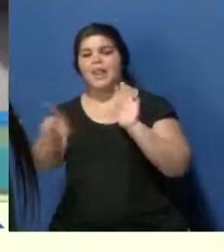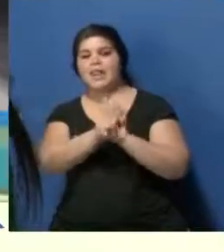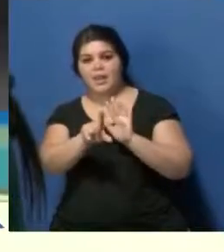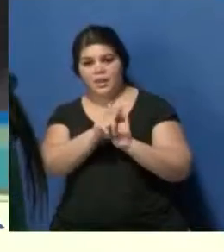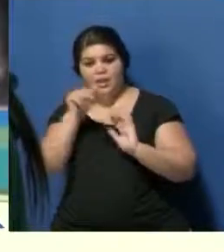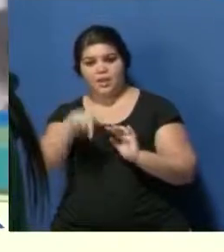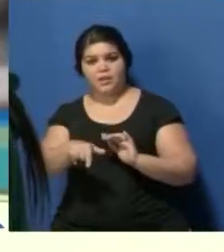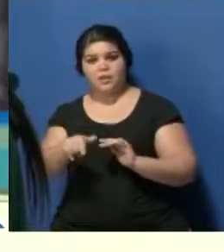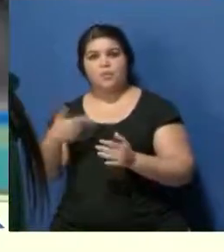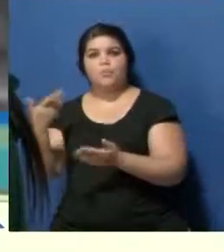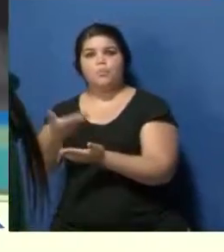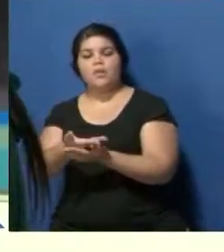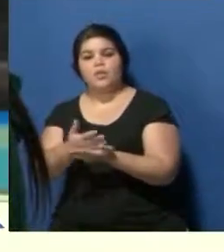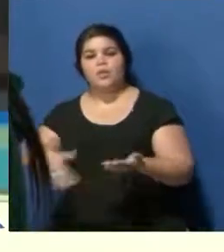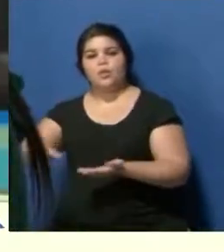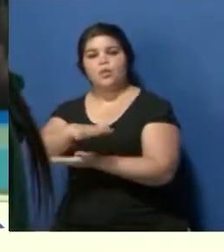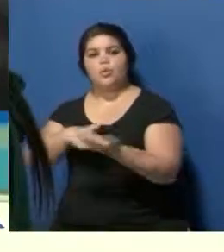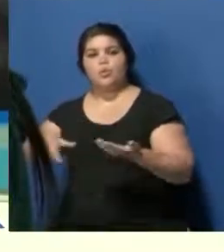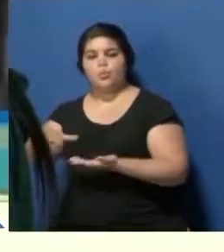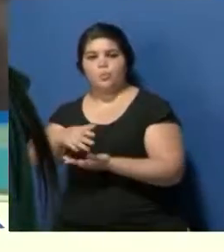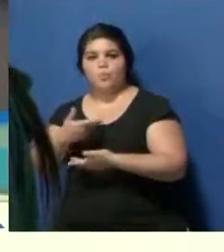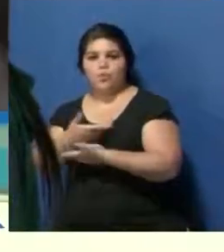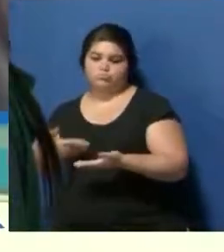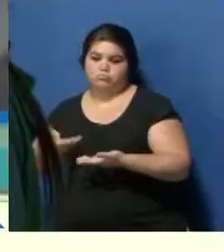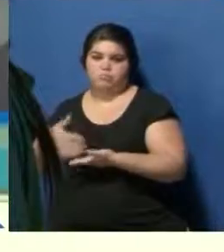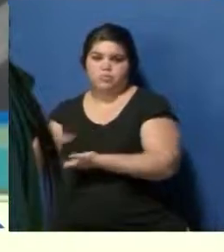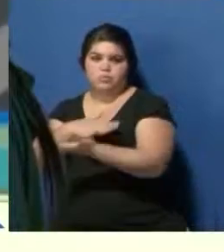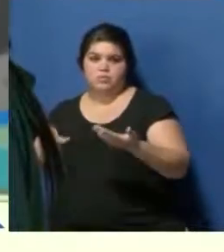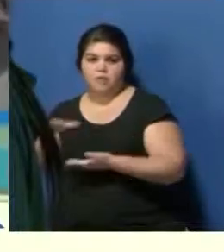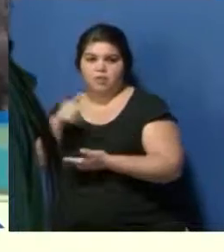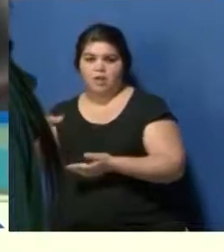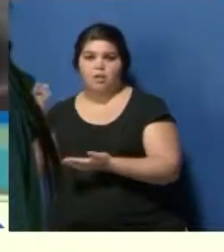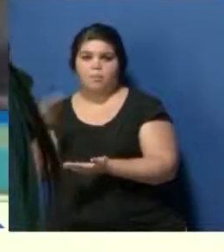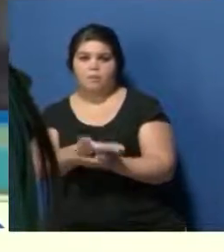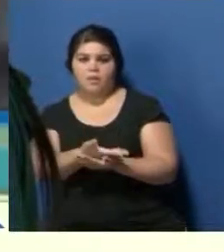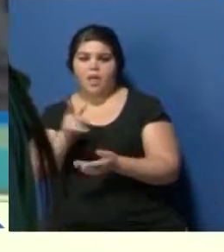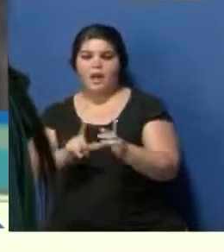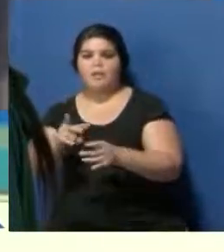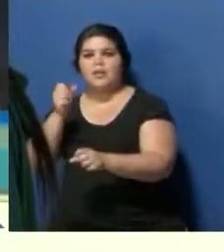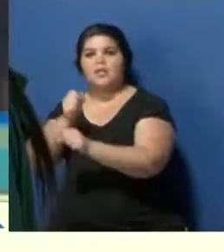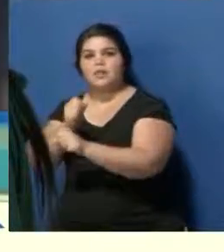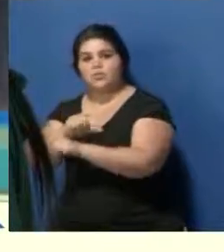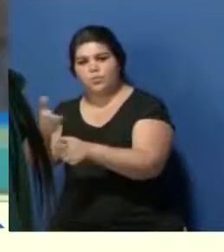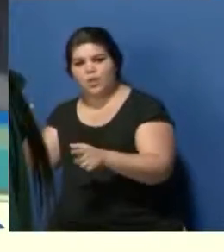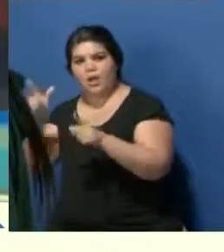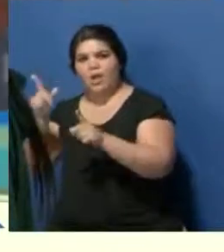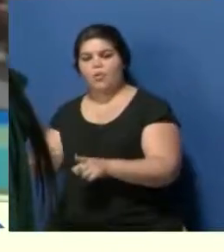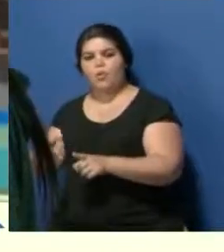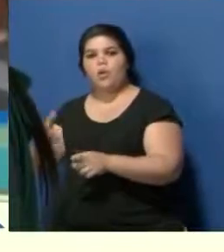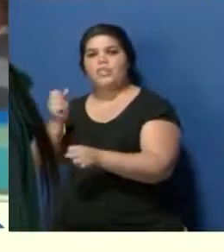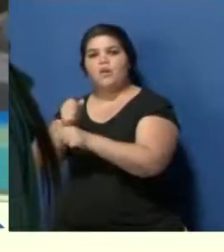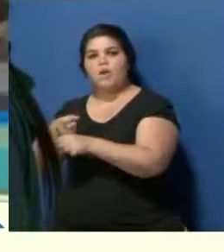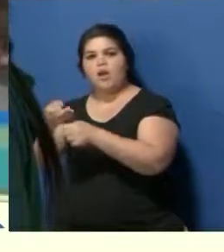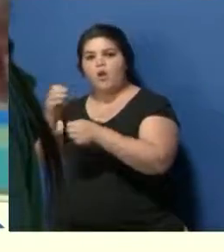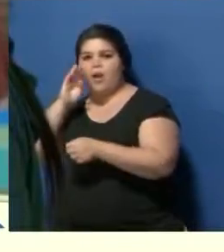pedían los sectores de la economía popular, digamos, que es una mezcla entre los desocupados, los informales, y que lograron